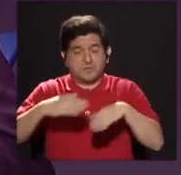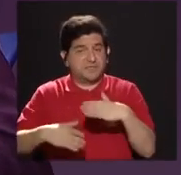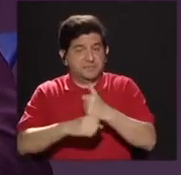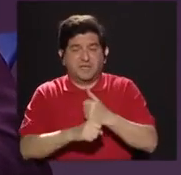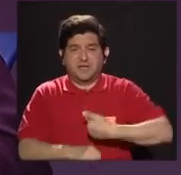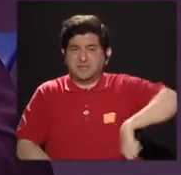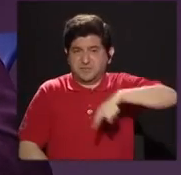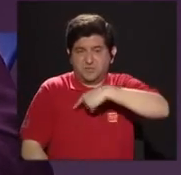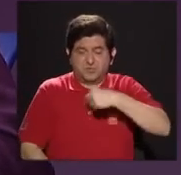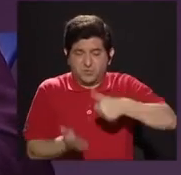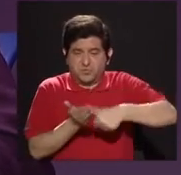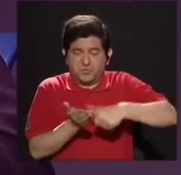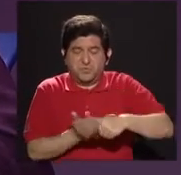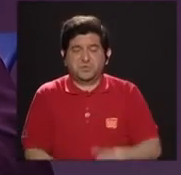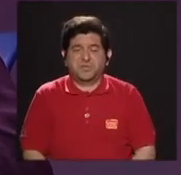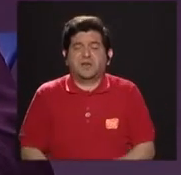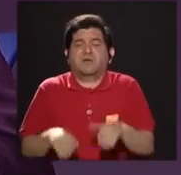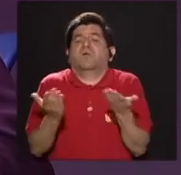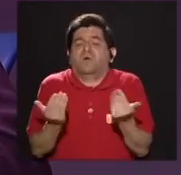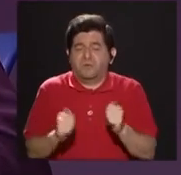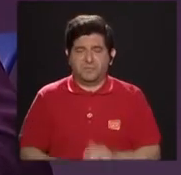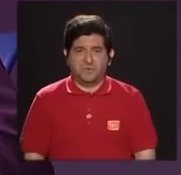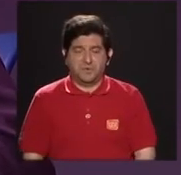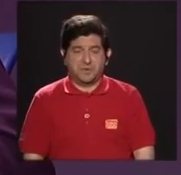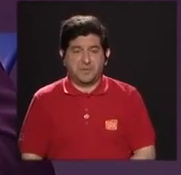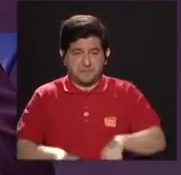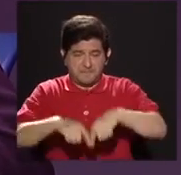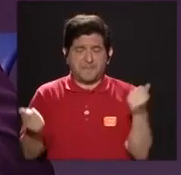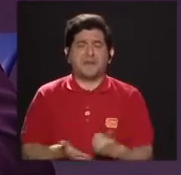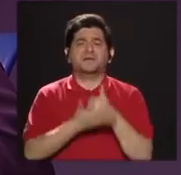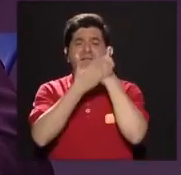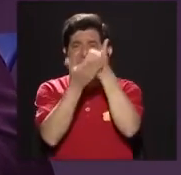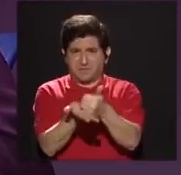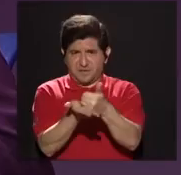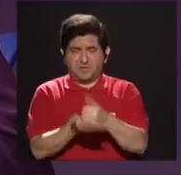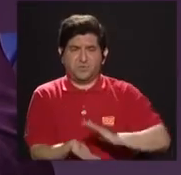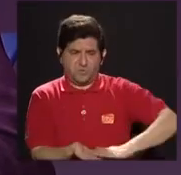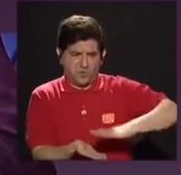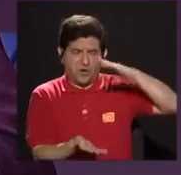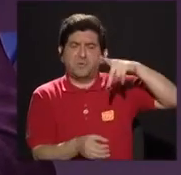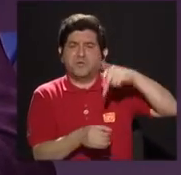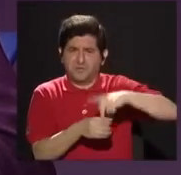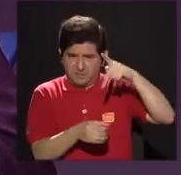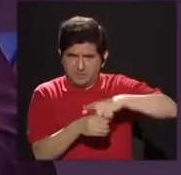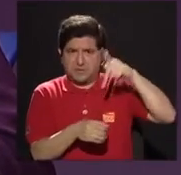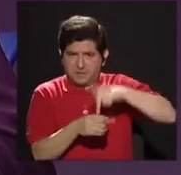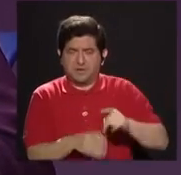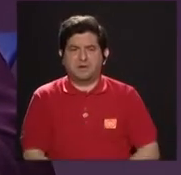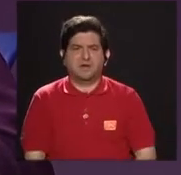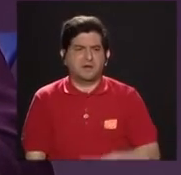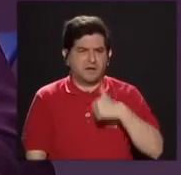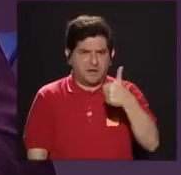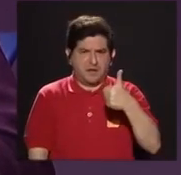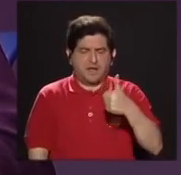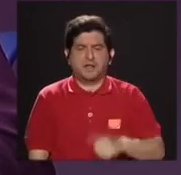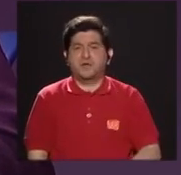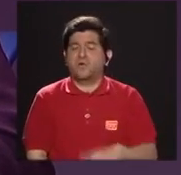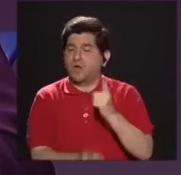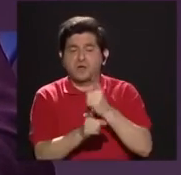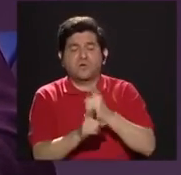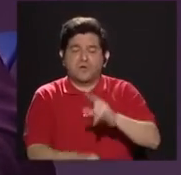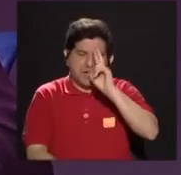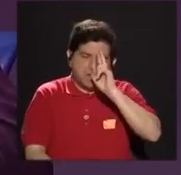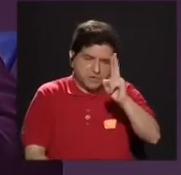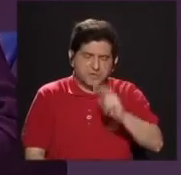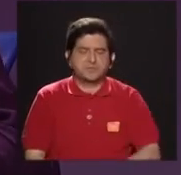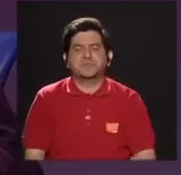que votemos? Dice Juan. Por otro lado, dice Marjorie, la prensa contribuyó mucho a que aumentara la participación, ganó el que ganó y hay que respetar